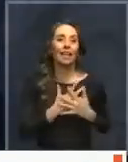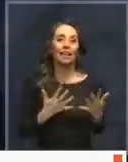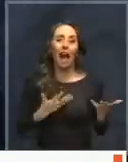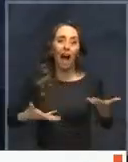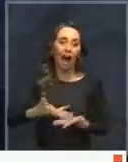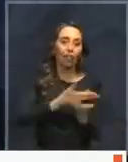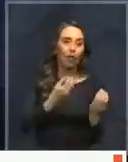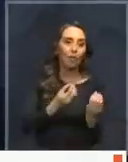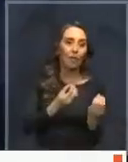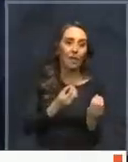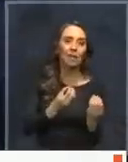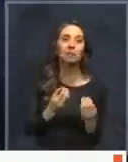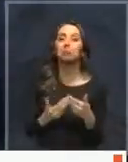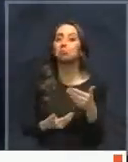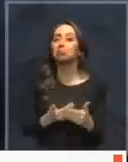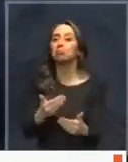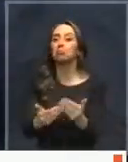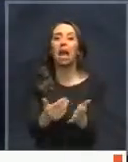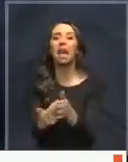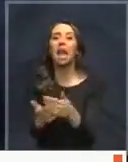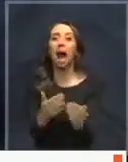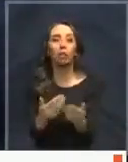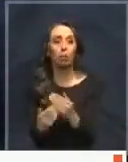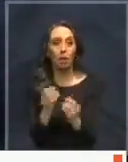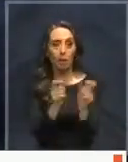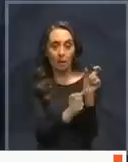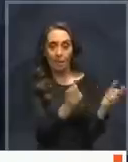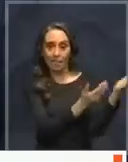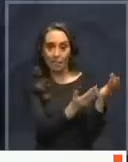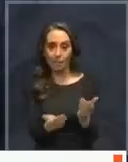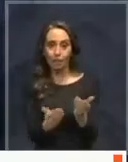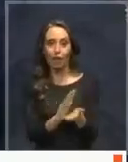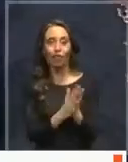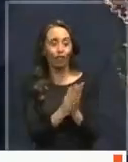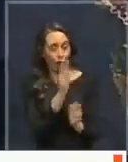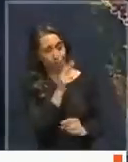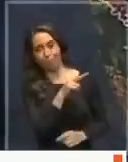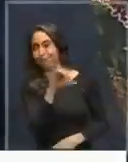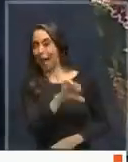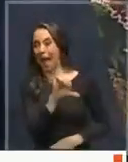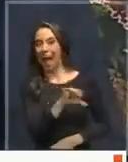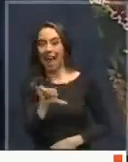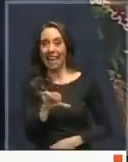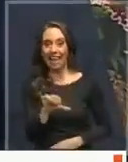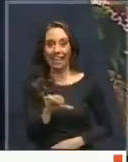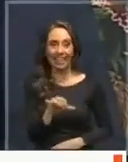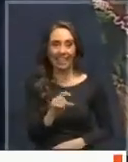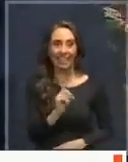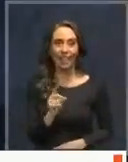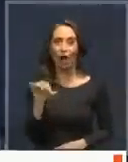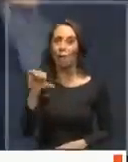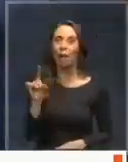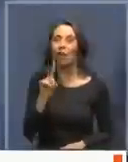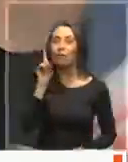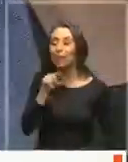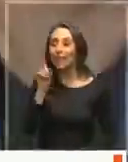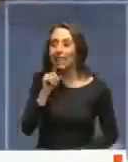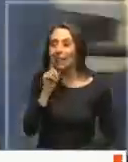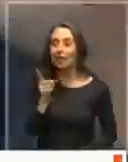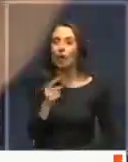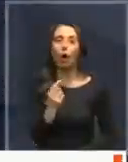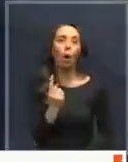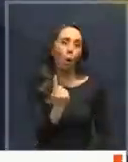que las cosas se van dando de manera natural. Ahora, los invitados nos caen todos mal, pero no se caen mal. No me caen mal, es mentira, no me caen mal. Uno